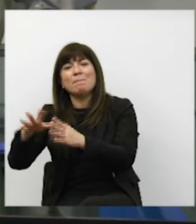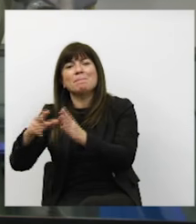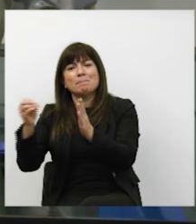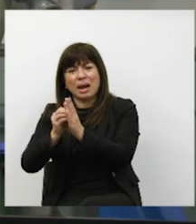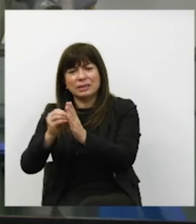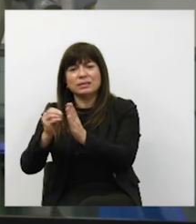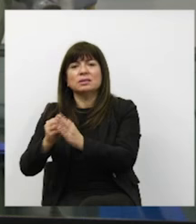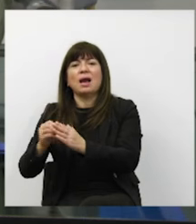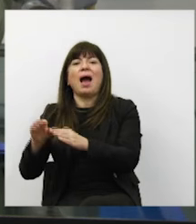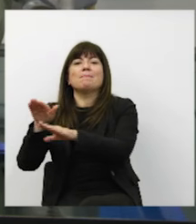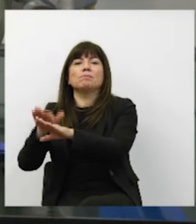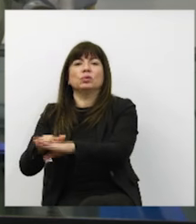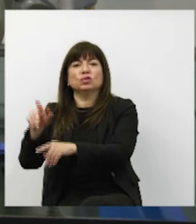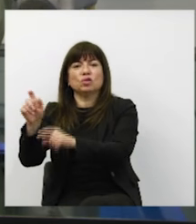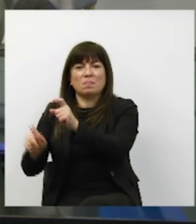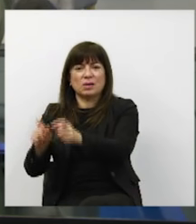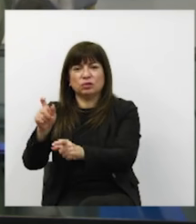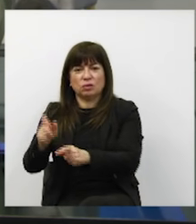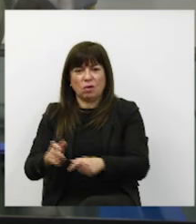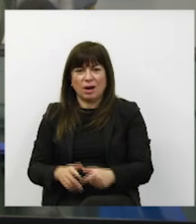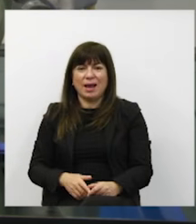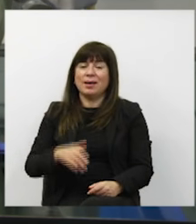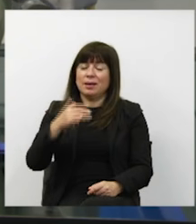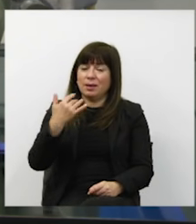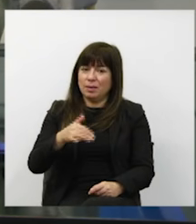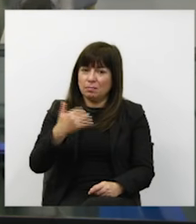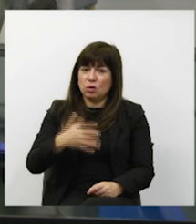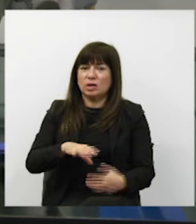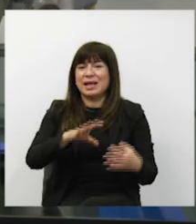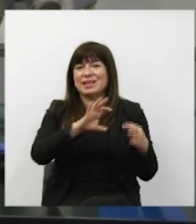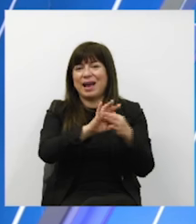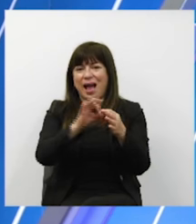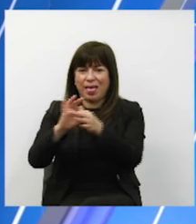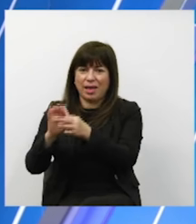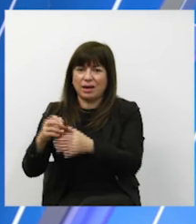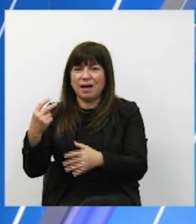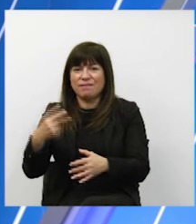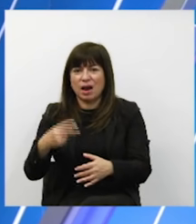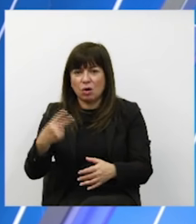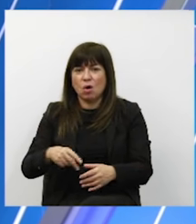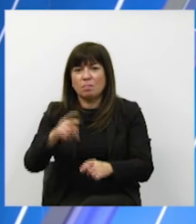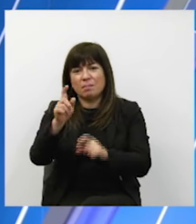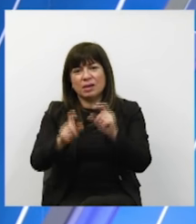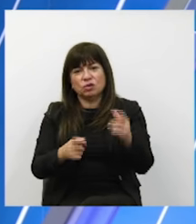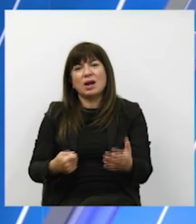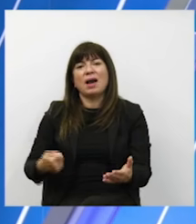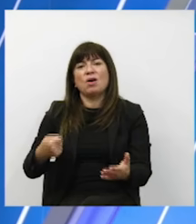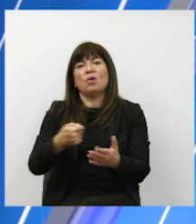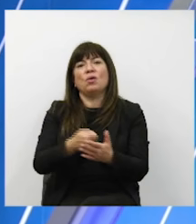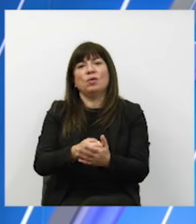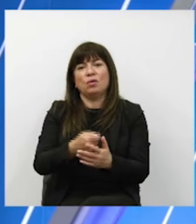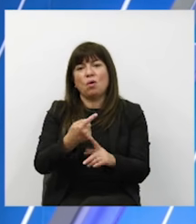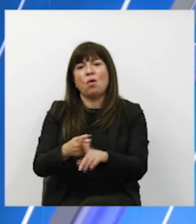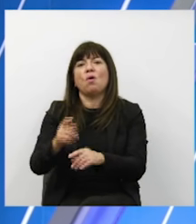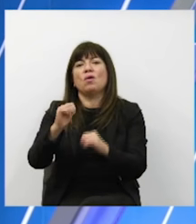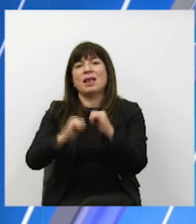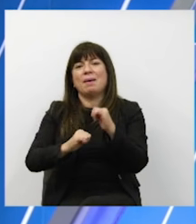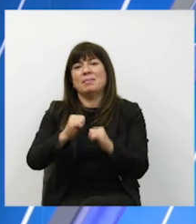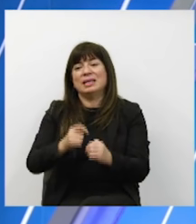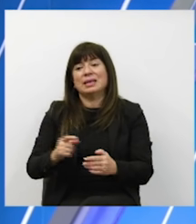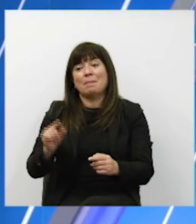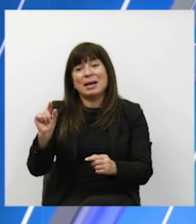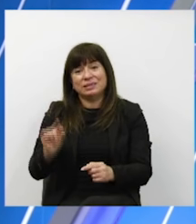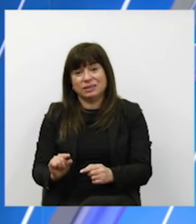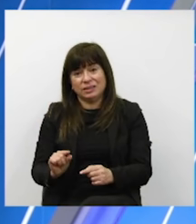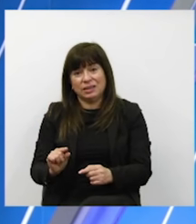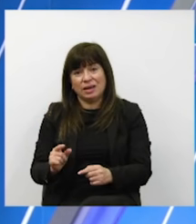muy importantes en tanto en su generación de valor, en sus cadenas de valor, en las gentes que emplean, cómo contratan a otras empresas más chicas para